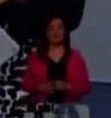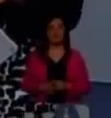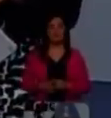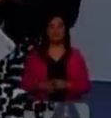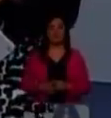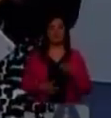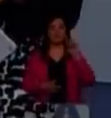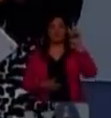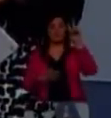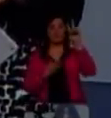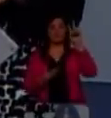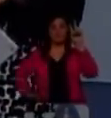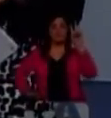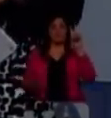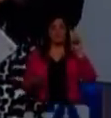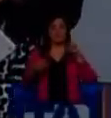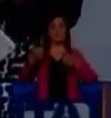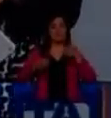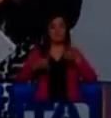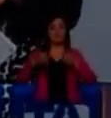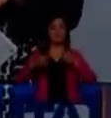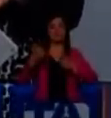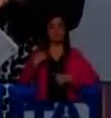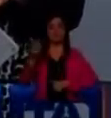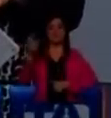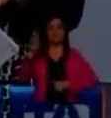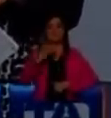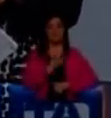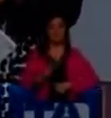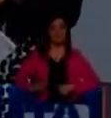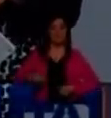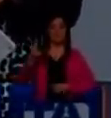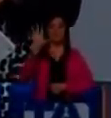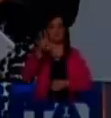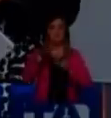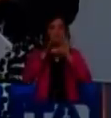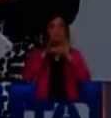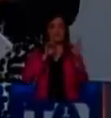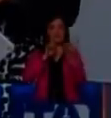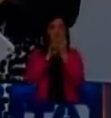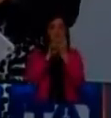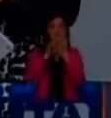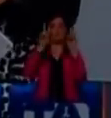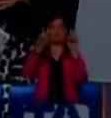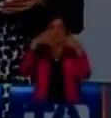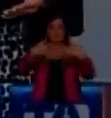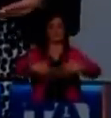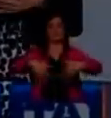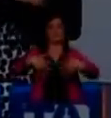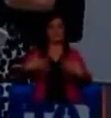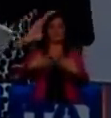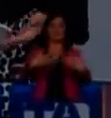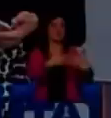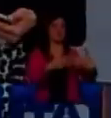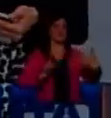El binomio presidencial de Alianza País fue parte del encuentro organizado por la Red de Salud del Ecuador, donde se promocionó